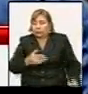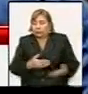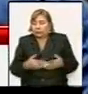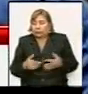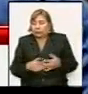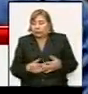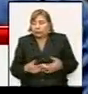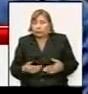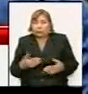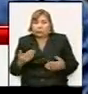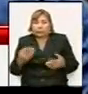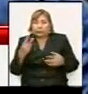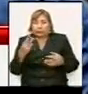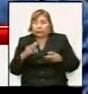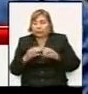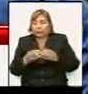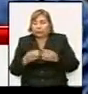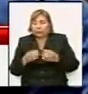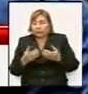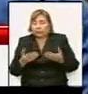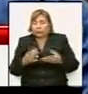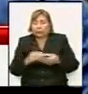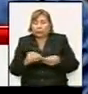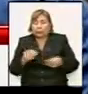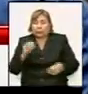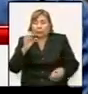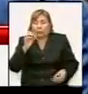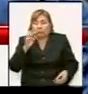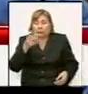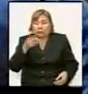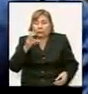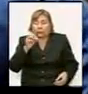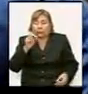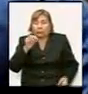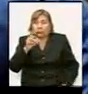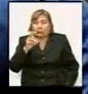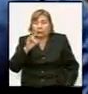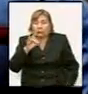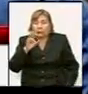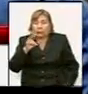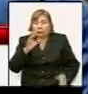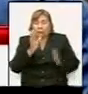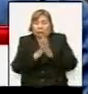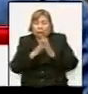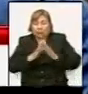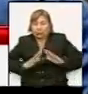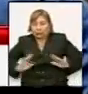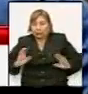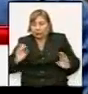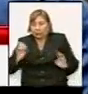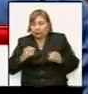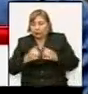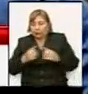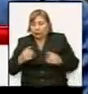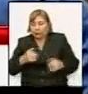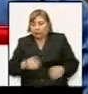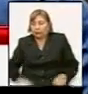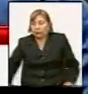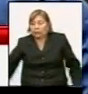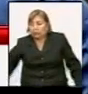con los nuevos congresistas, hay historia acá. Con Honduras también intervenimos para buscar la paz. Claro que sí, no hemos sido ajenos ni a Honduras ni a